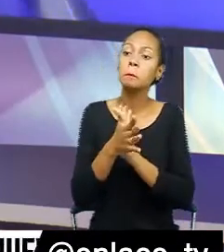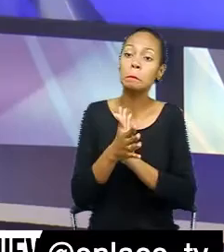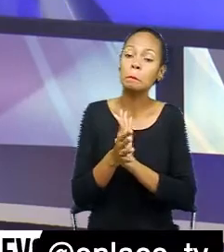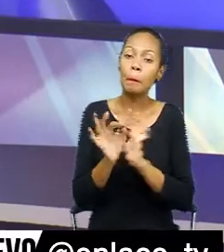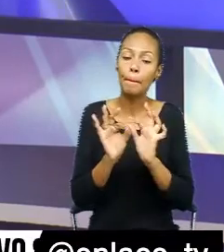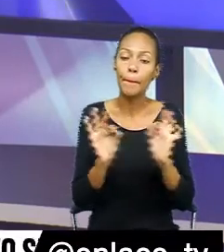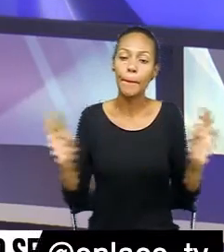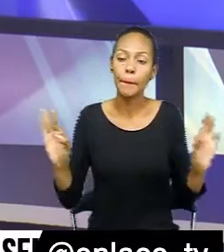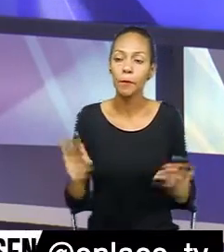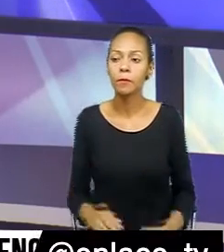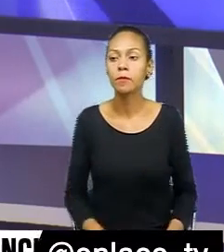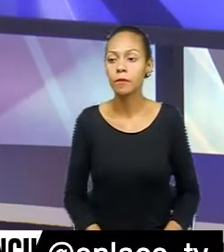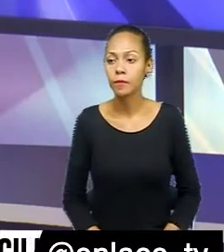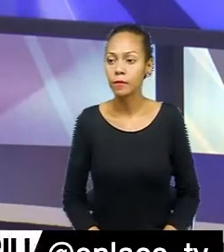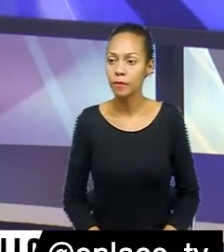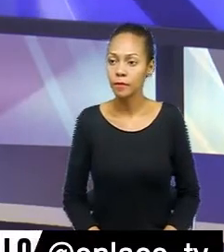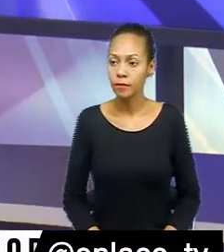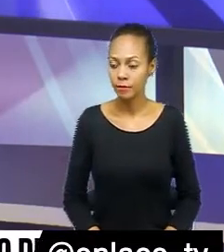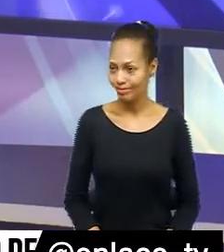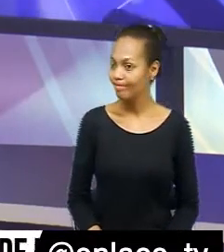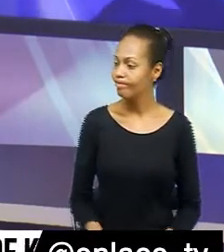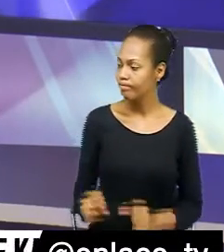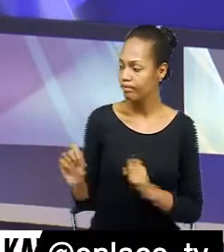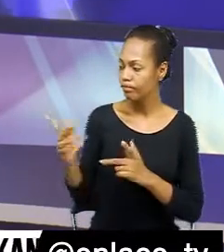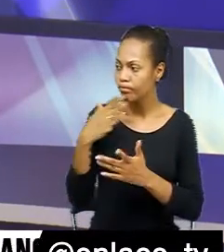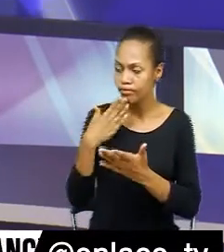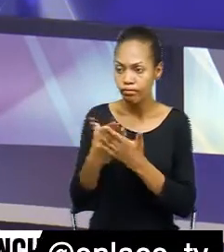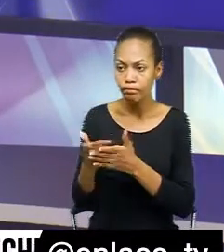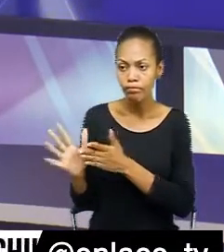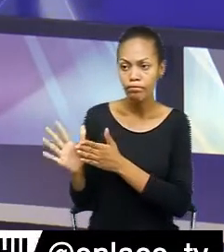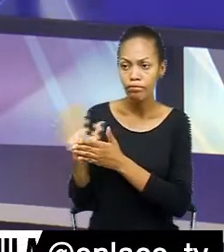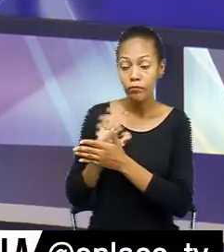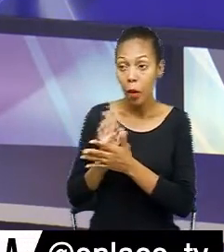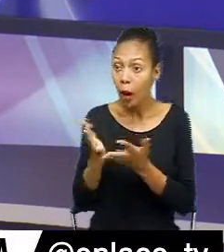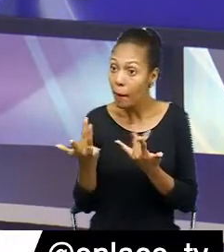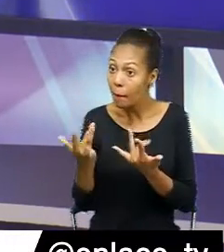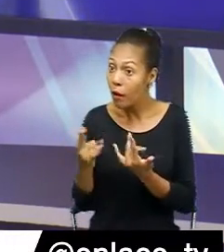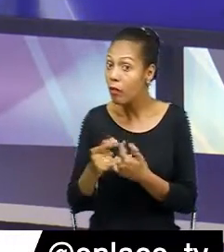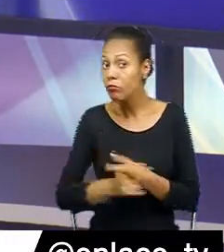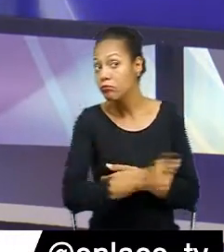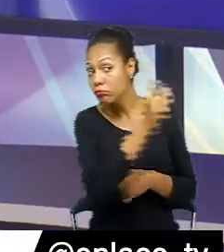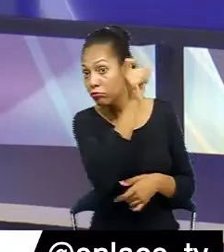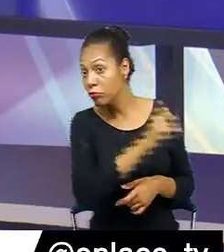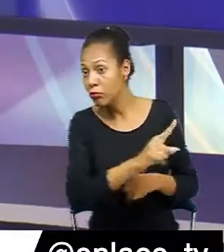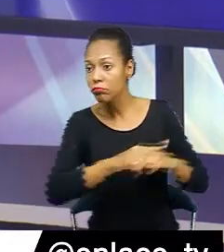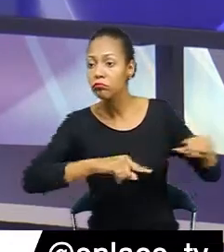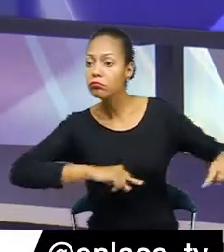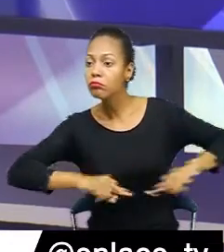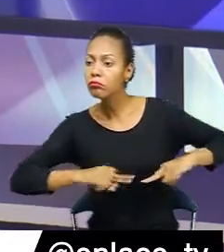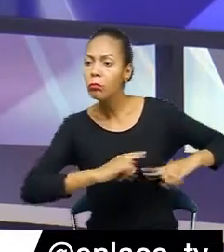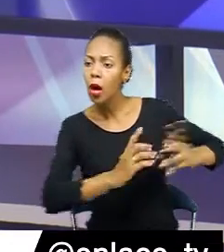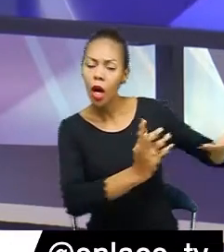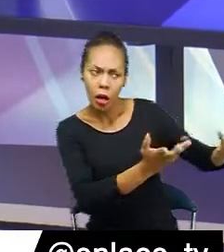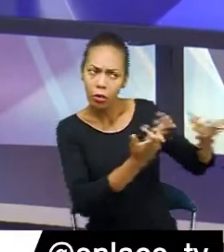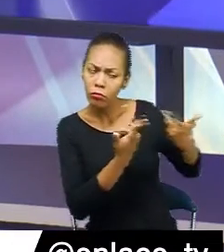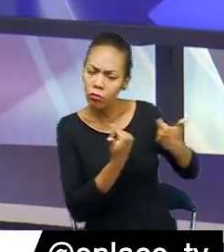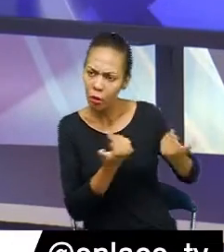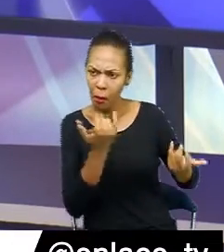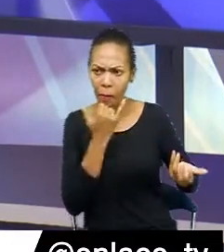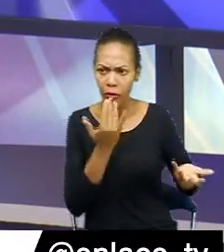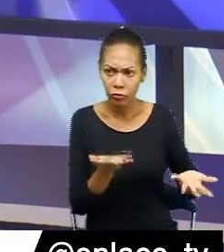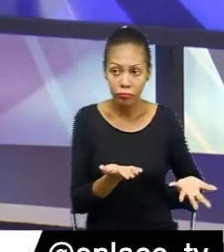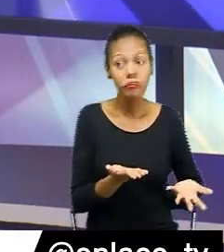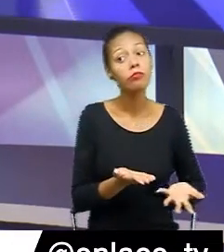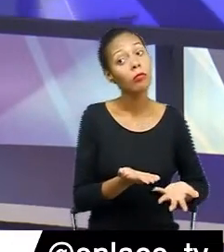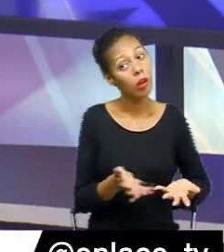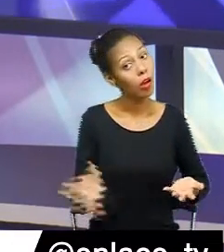Gracias, Carol. Claro que sí, quedamos atentos a la respuesta de la Gerencia de Fertilizantes Colombianos ante este caso. Que vale la pena decirle a